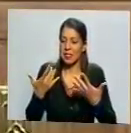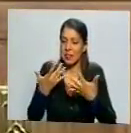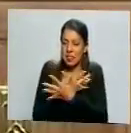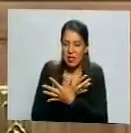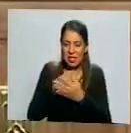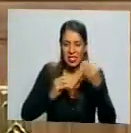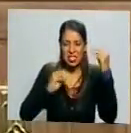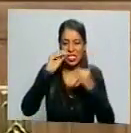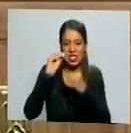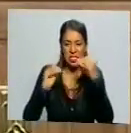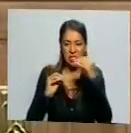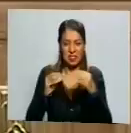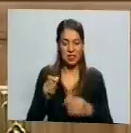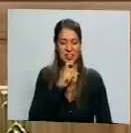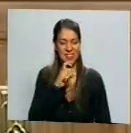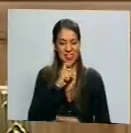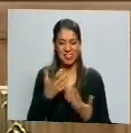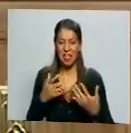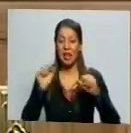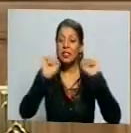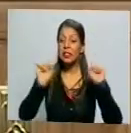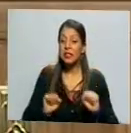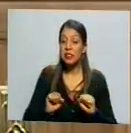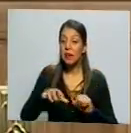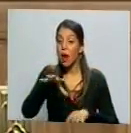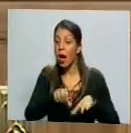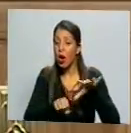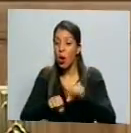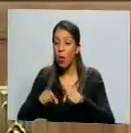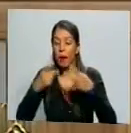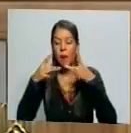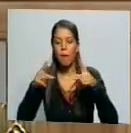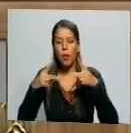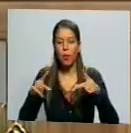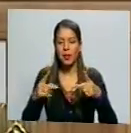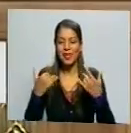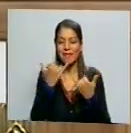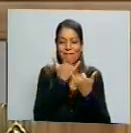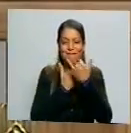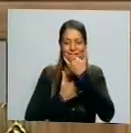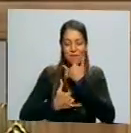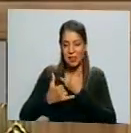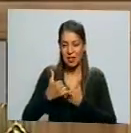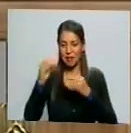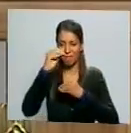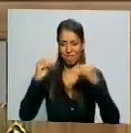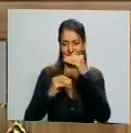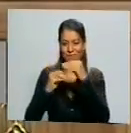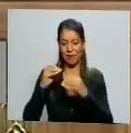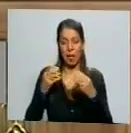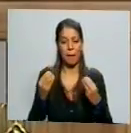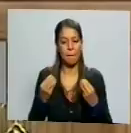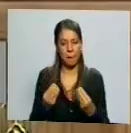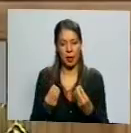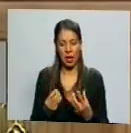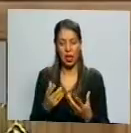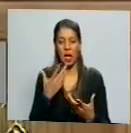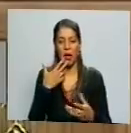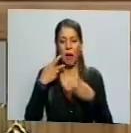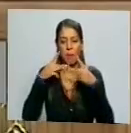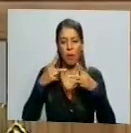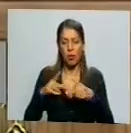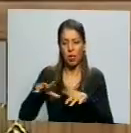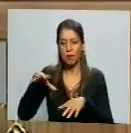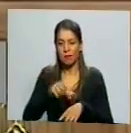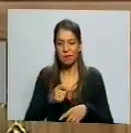Seguimos todavía con un sistema de compras públicas que muchas veces termina financiando incluso a quienes